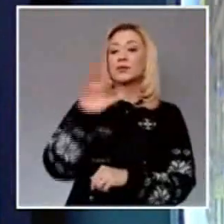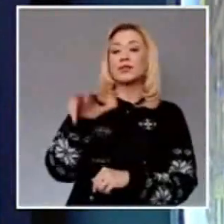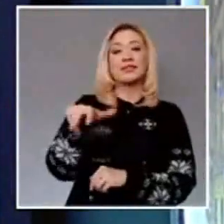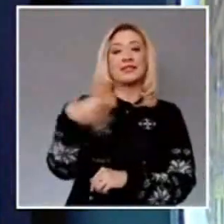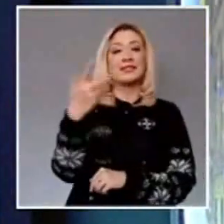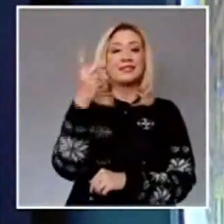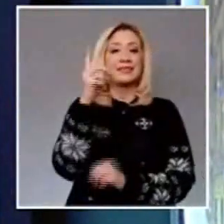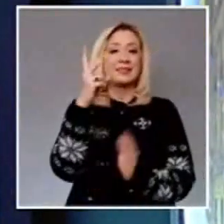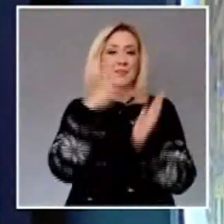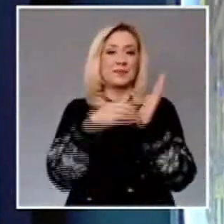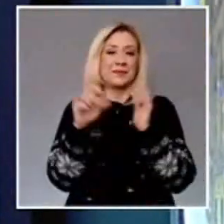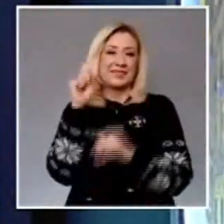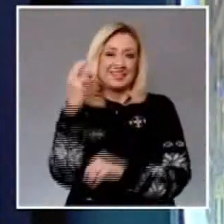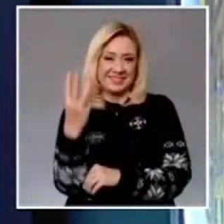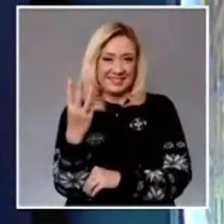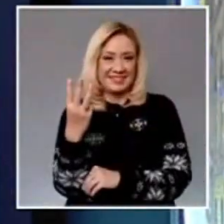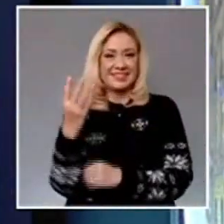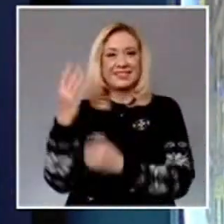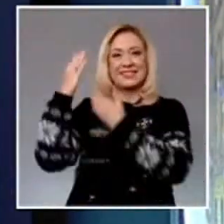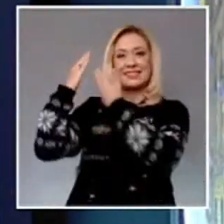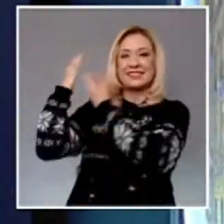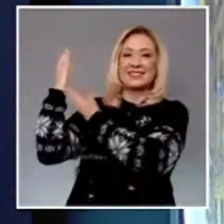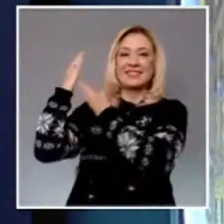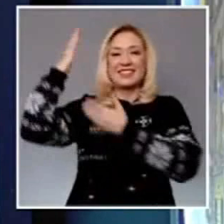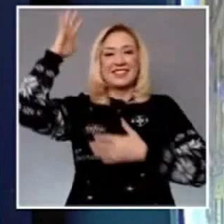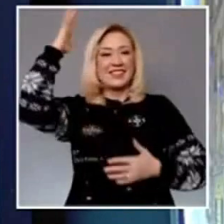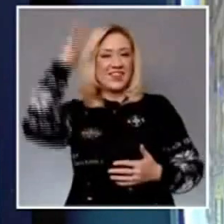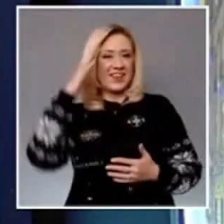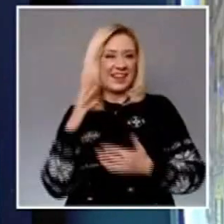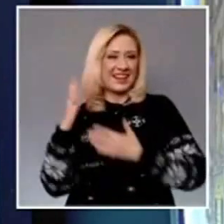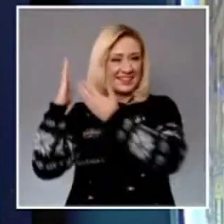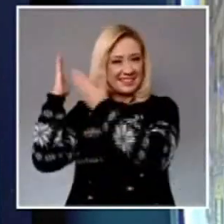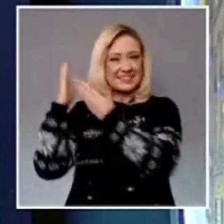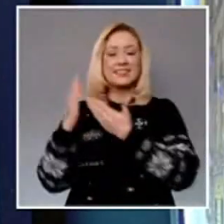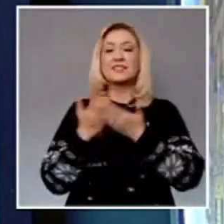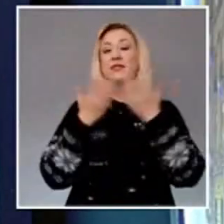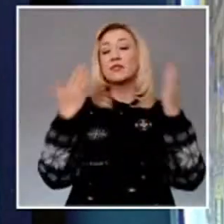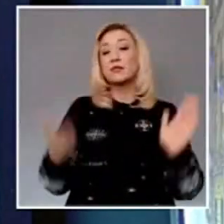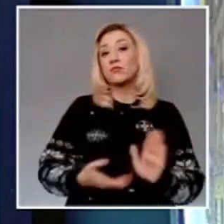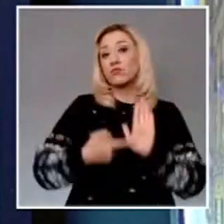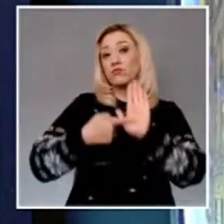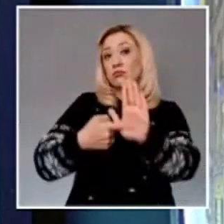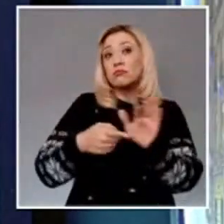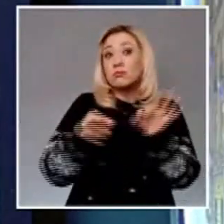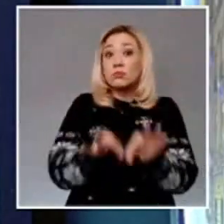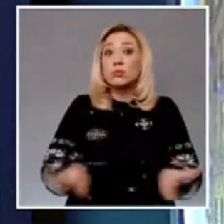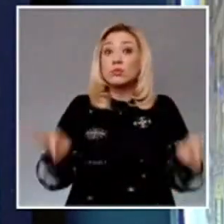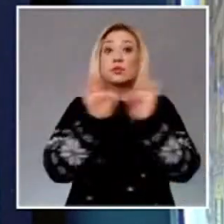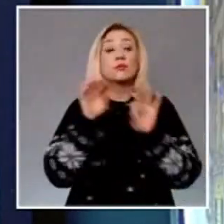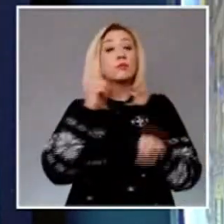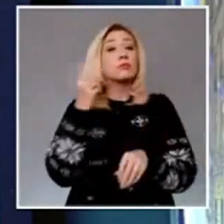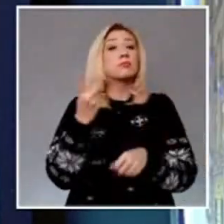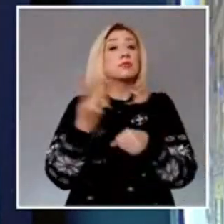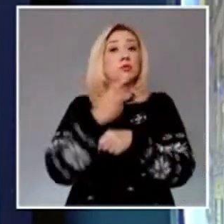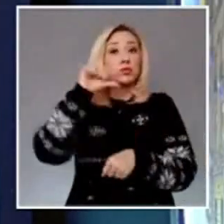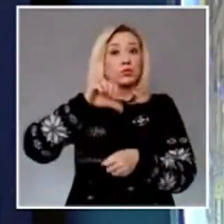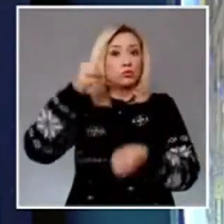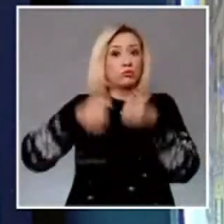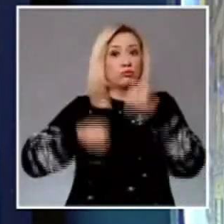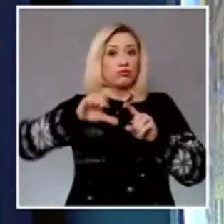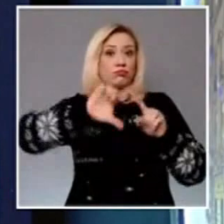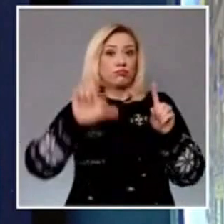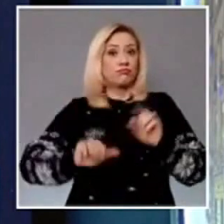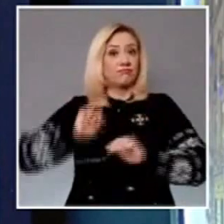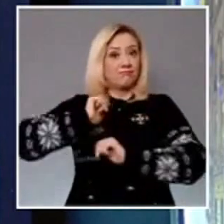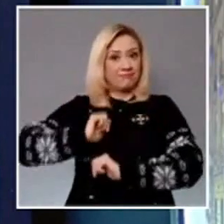Soy Lorena Sánchez Cabrera y tendré el gusto en los próximos minutos de presentarle la información más reciente del Poder Judicial de la Federación. Saludo con gusto